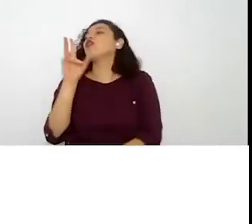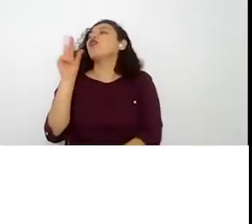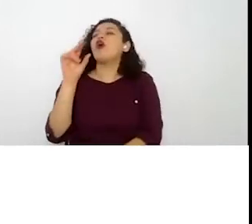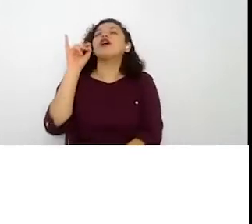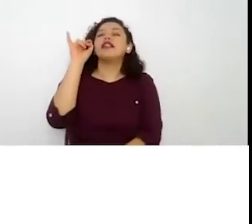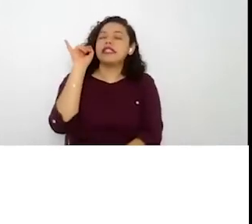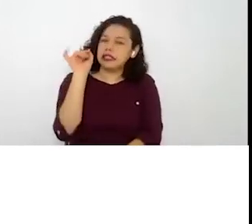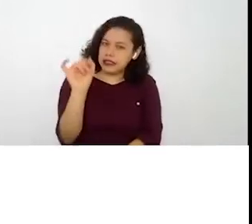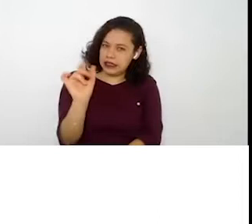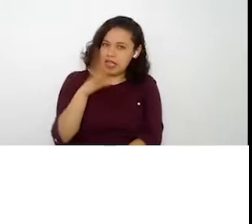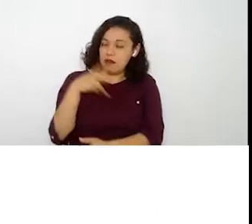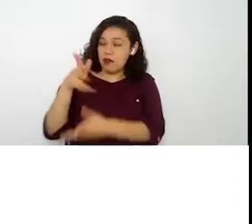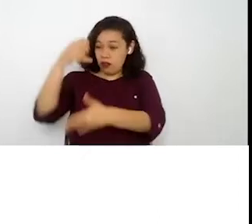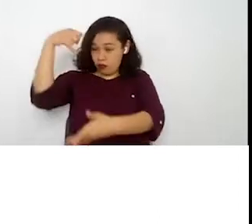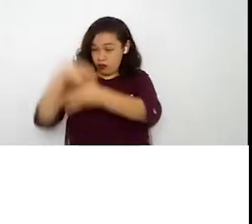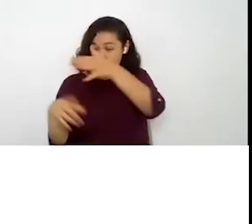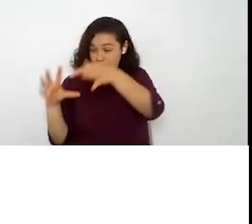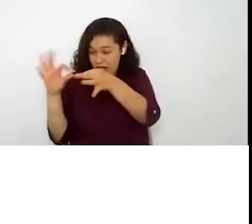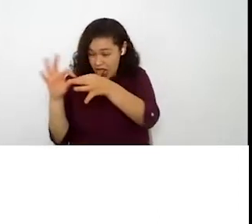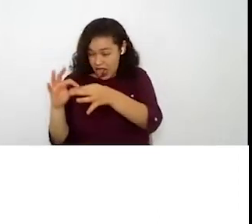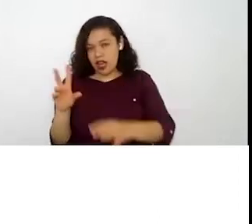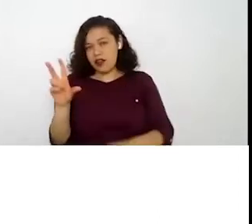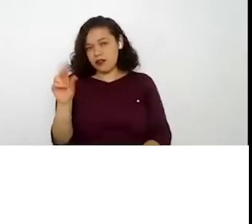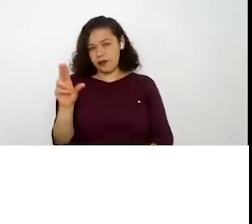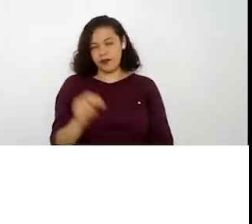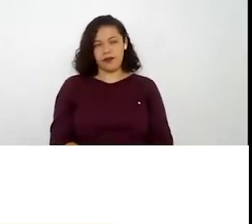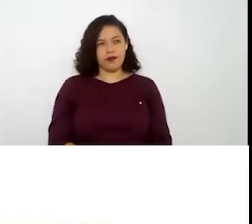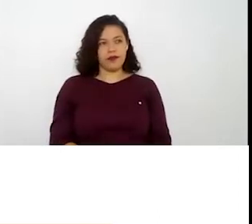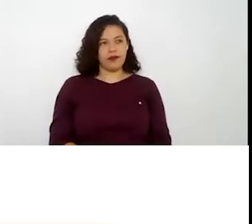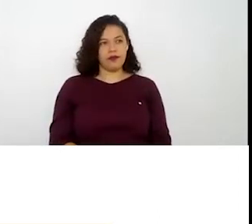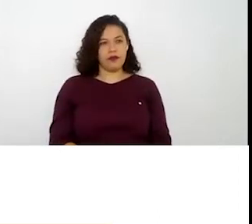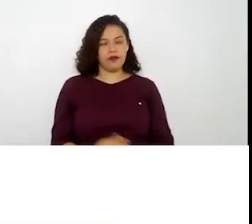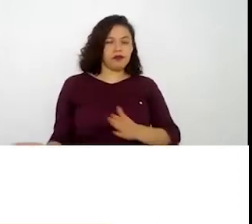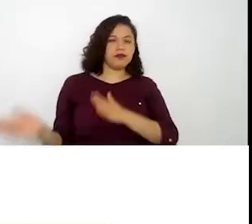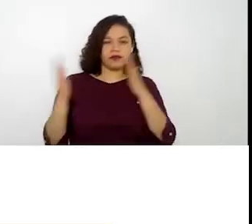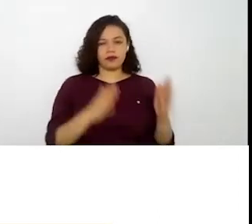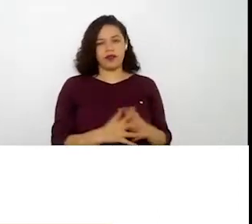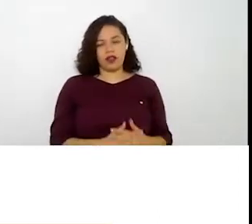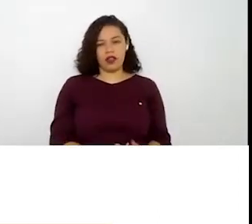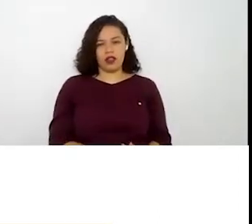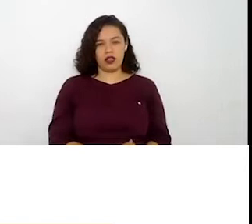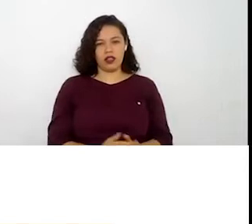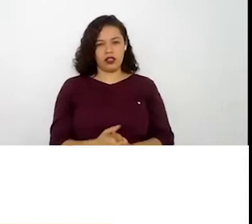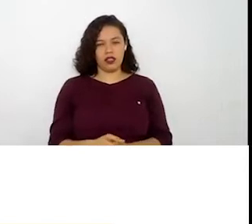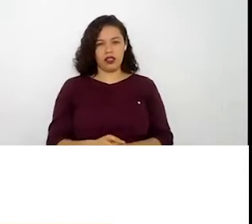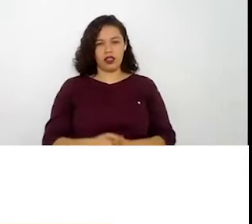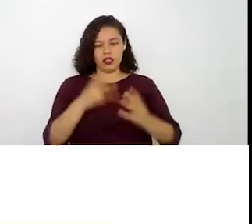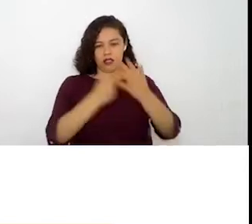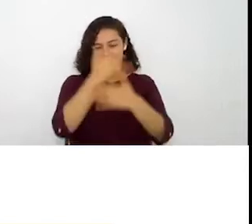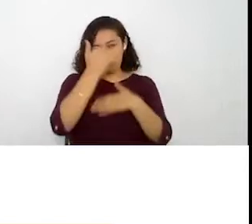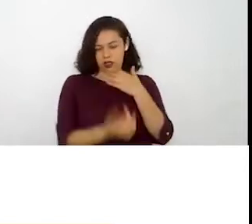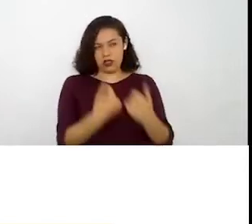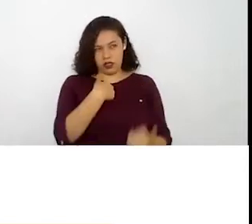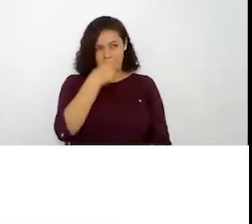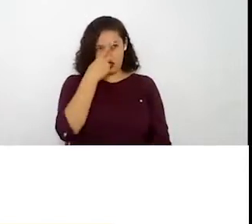que no son tan profundos muy bien seguimos con esta parte del proyecto como le digo les